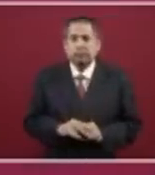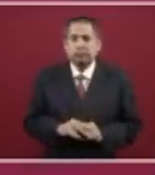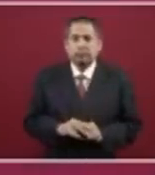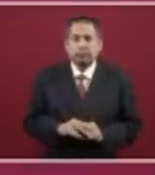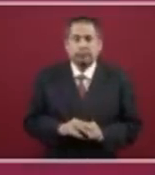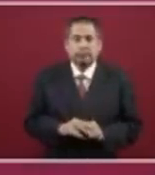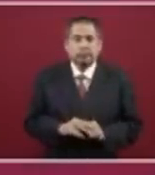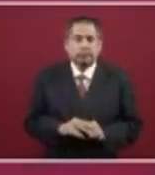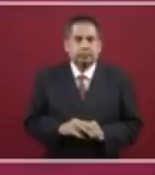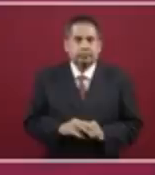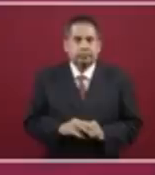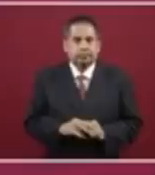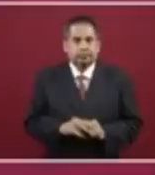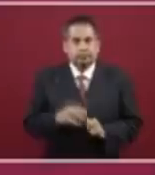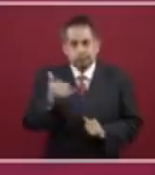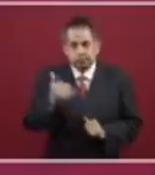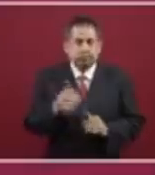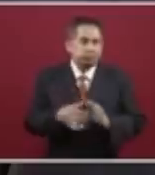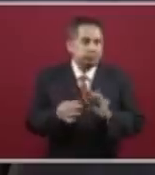y